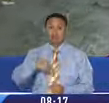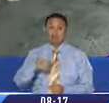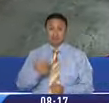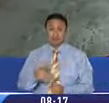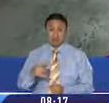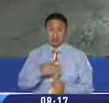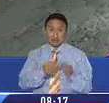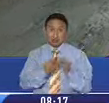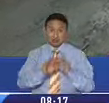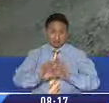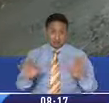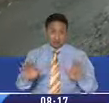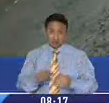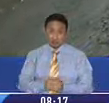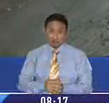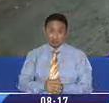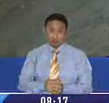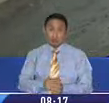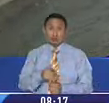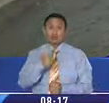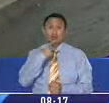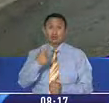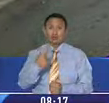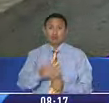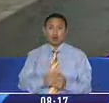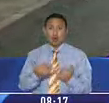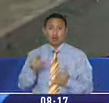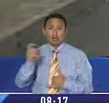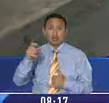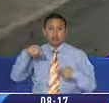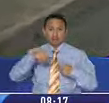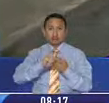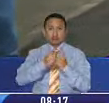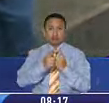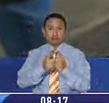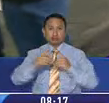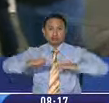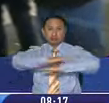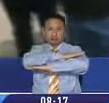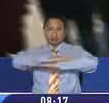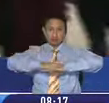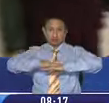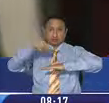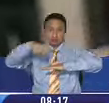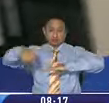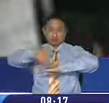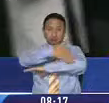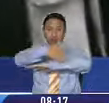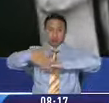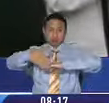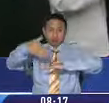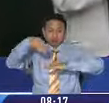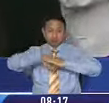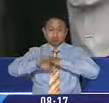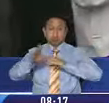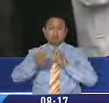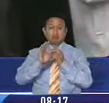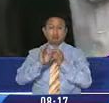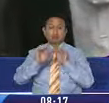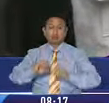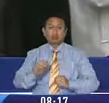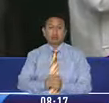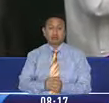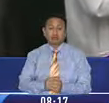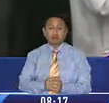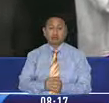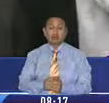bacheo, mi vecino, muy buenos días. Ustedes me decían que ya es necesario que se cambie el pavimento, ¿no? Que esta vía entre también en este plan de rehabilitación vial que